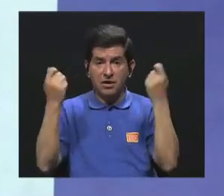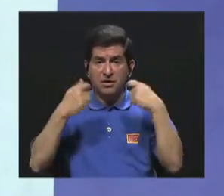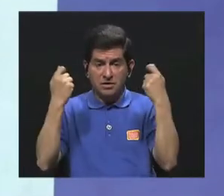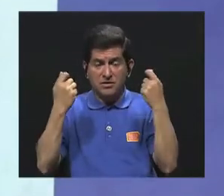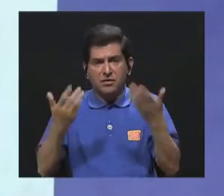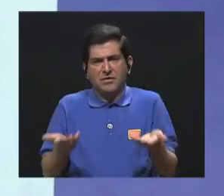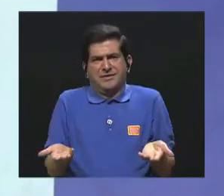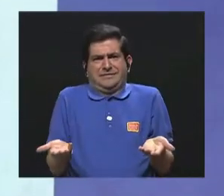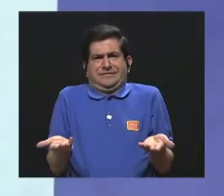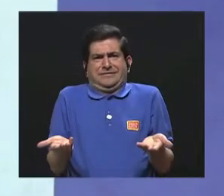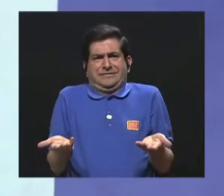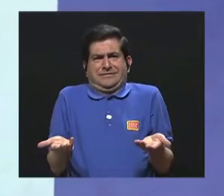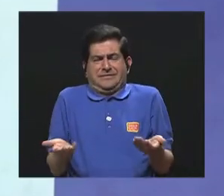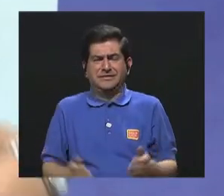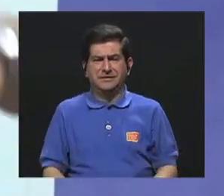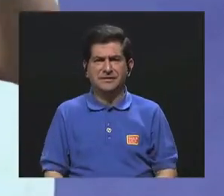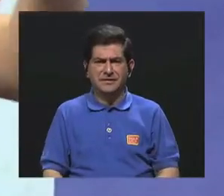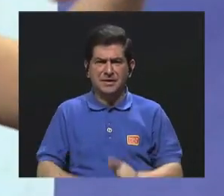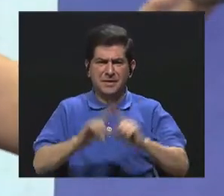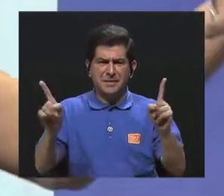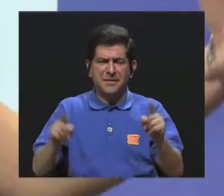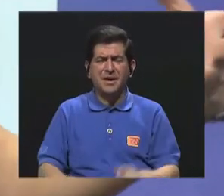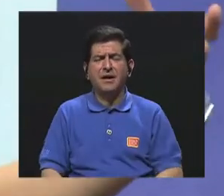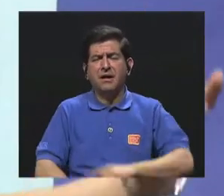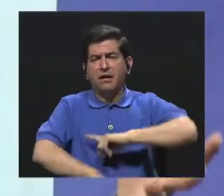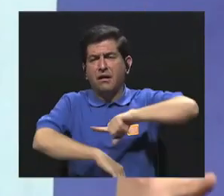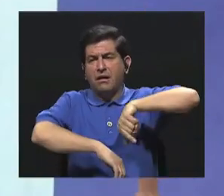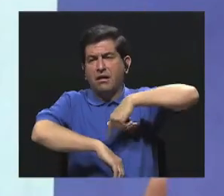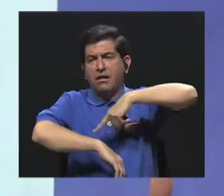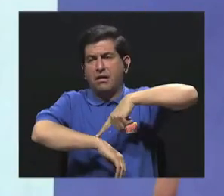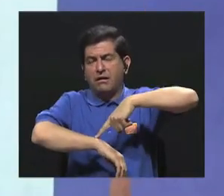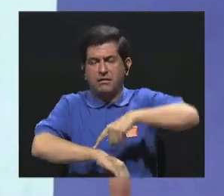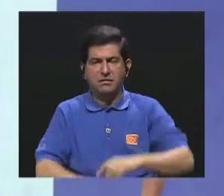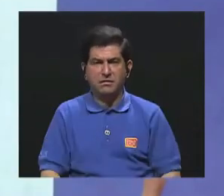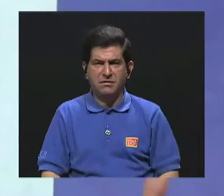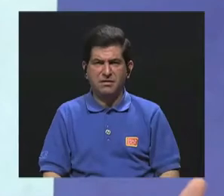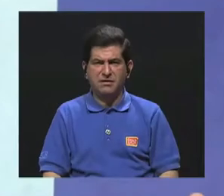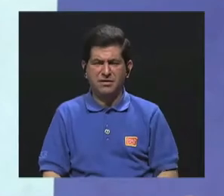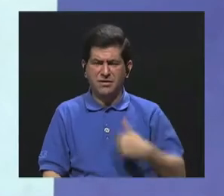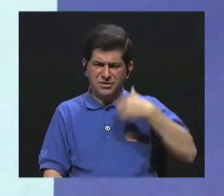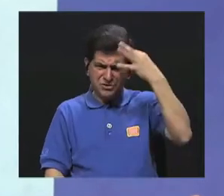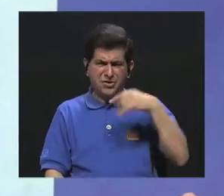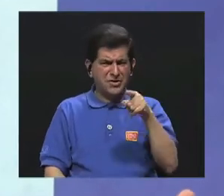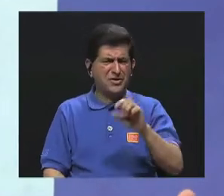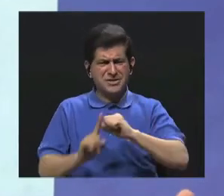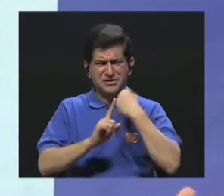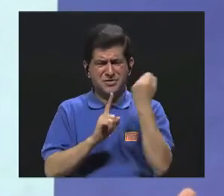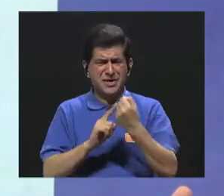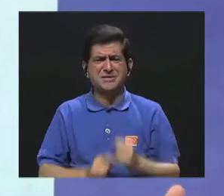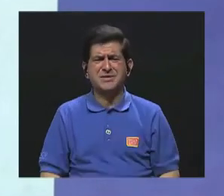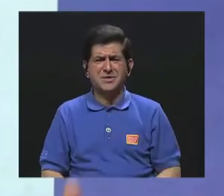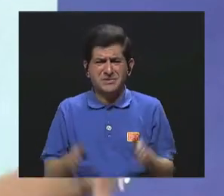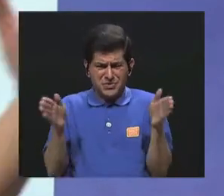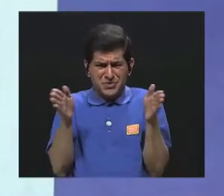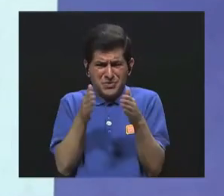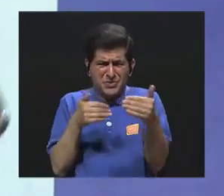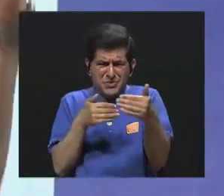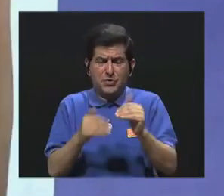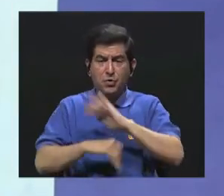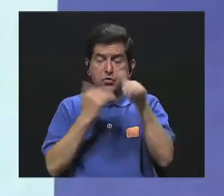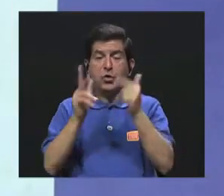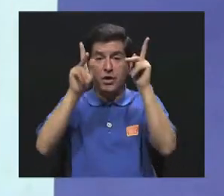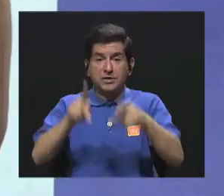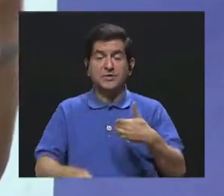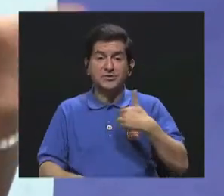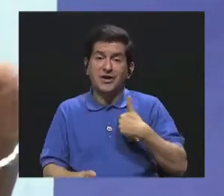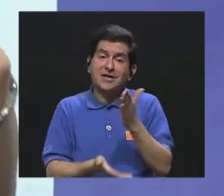como, ay, ¿verdad? O sea, se hace larguísimo, o sea, es como realmente una cosa muy de pueblo, de verdad, una cosa como, ay, no, todo el mundo